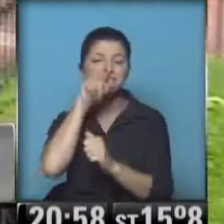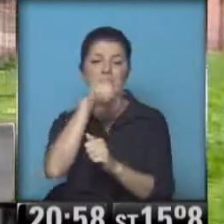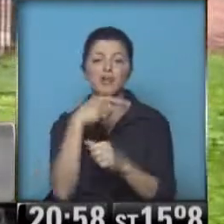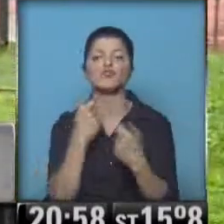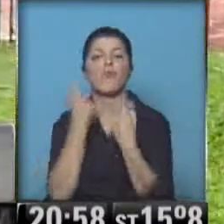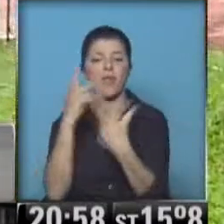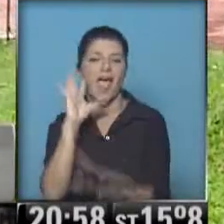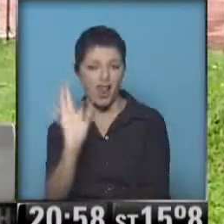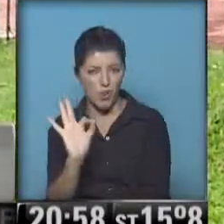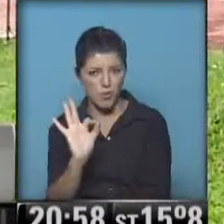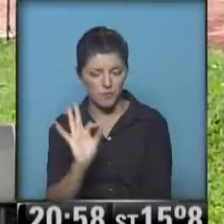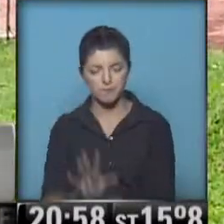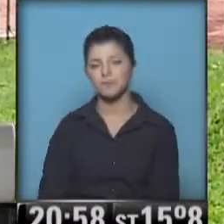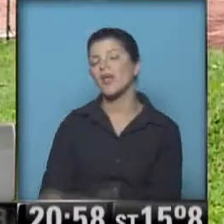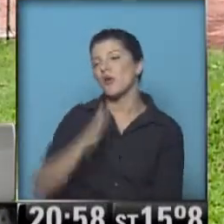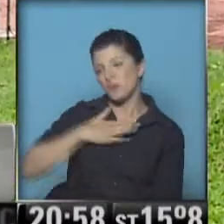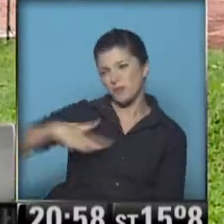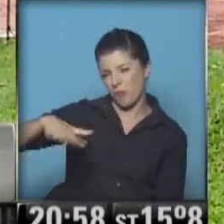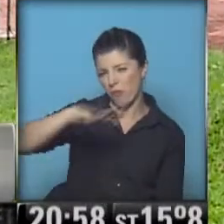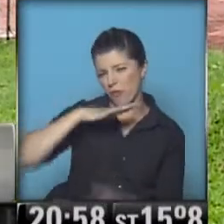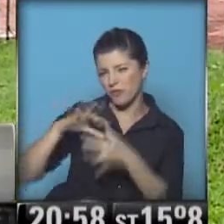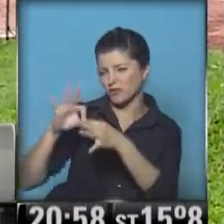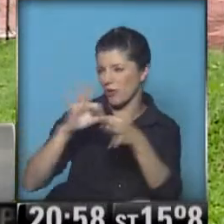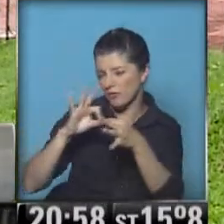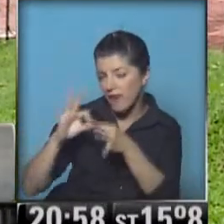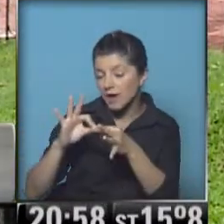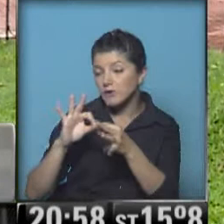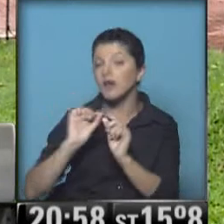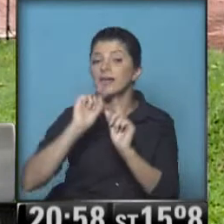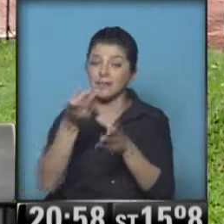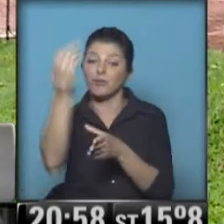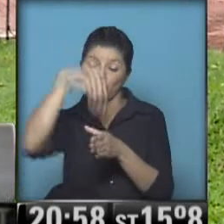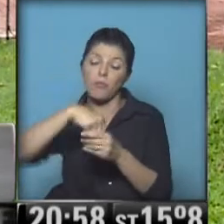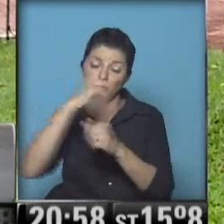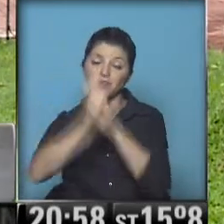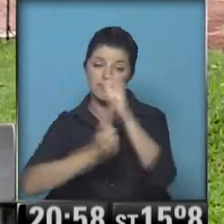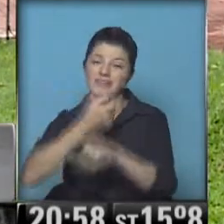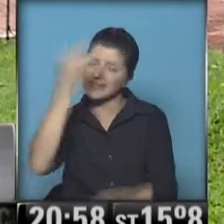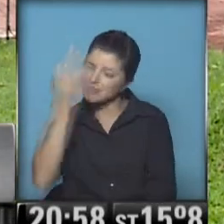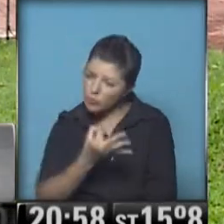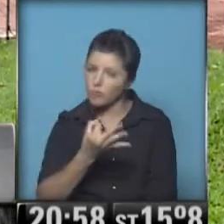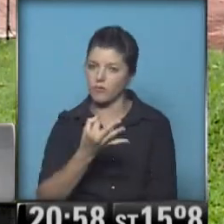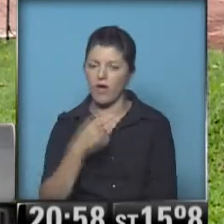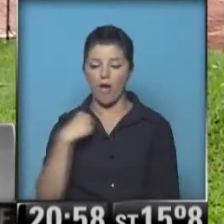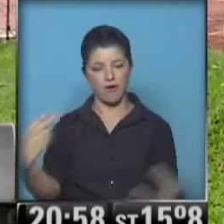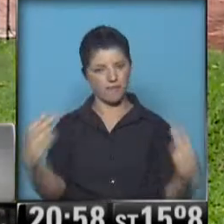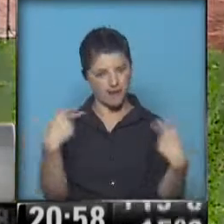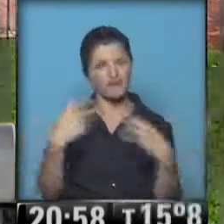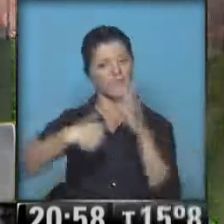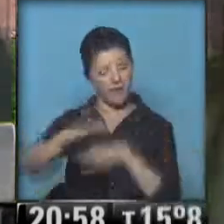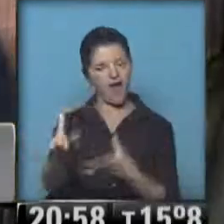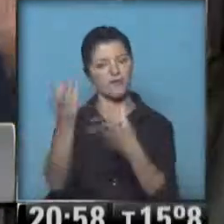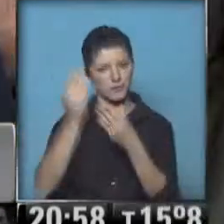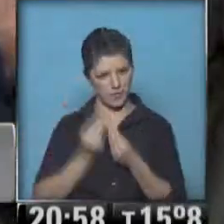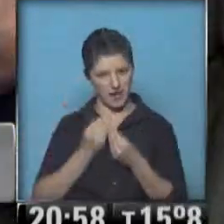de esta situación? Nuestro pueblo es muy generoso. Y en el pueblo incluimos también a las empresas que seguramente nos están viendo y nos van a dar una mano. Sobre todo las